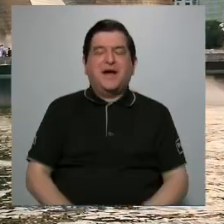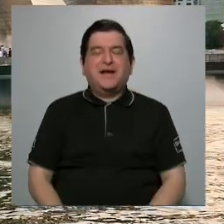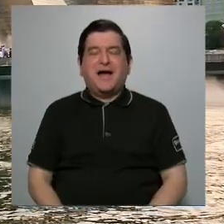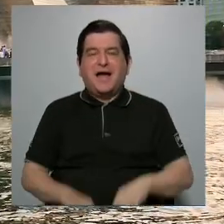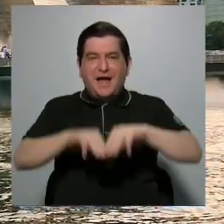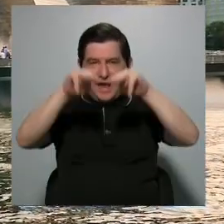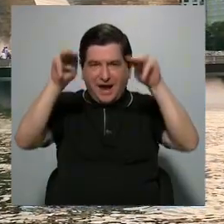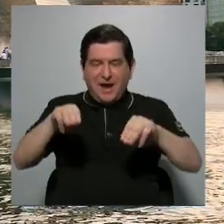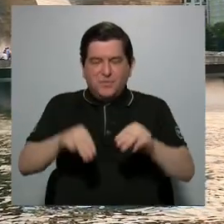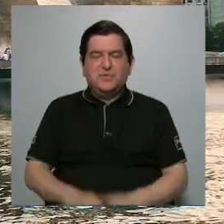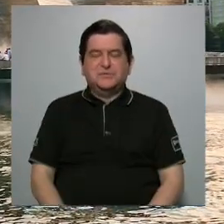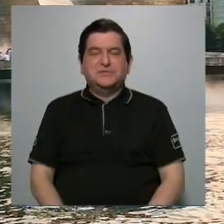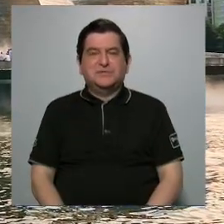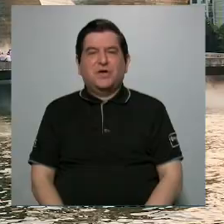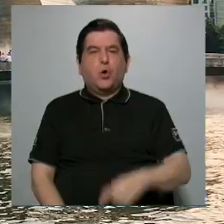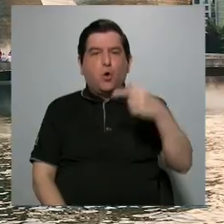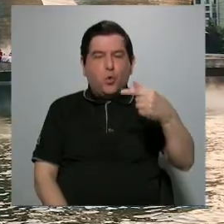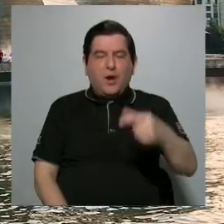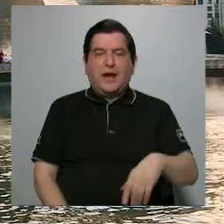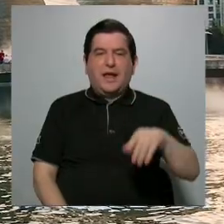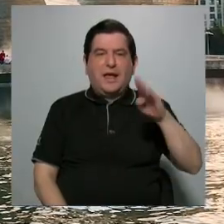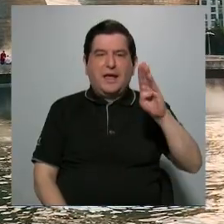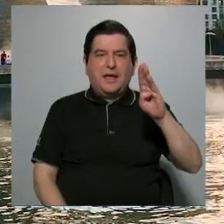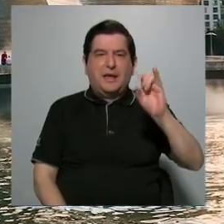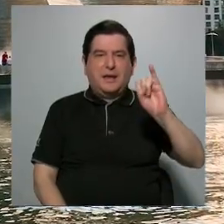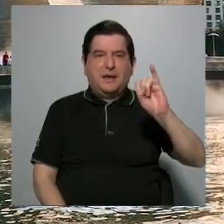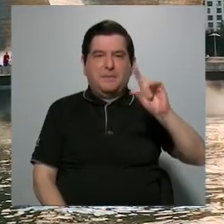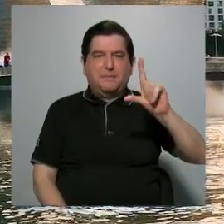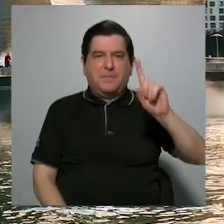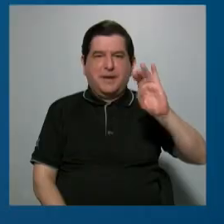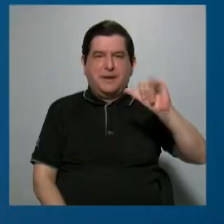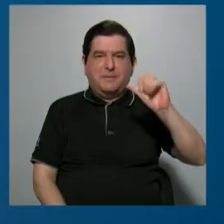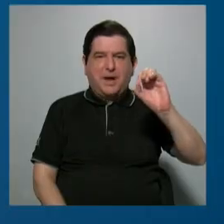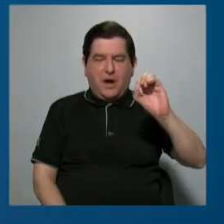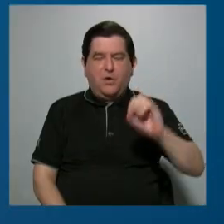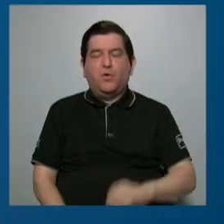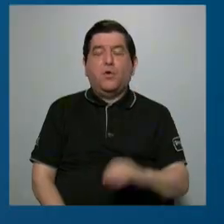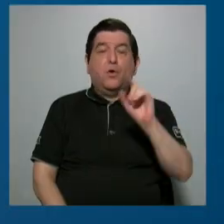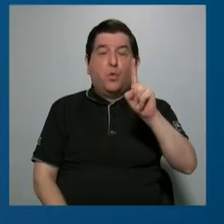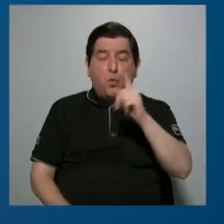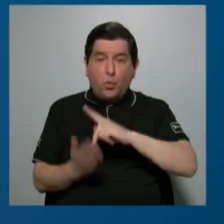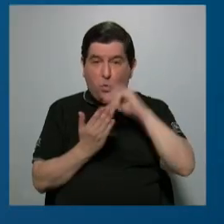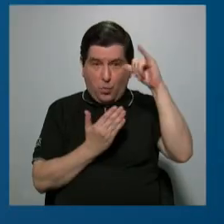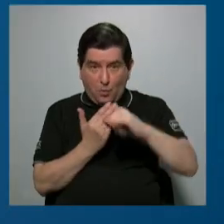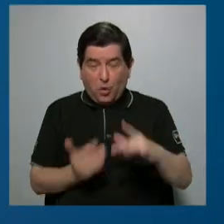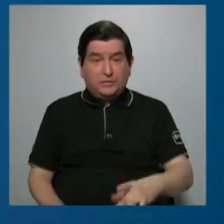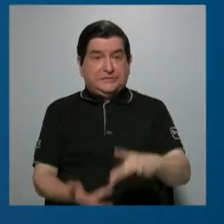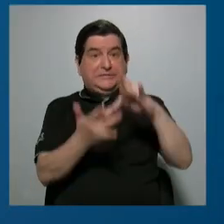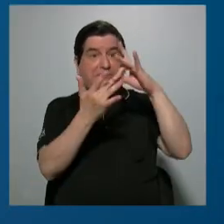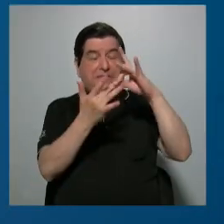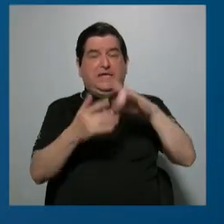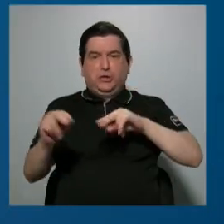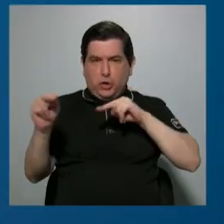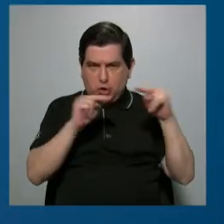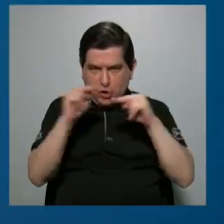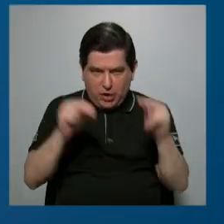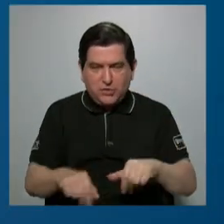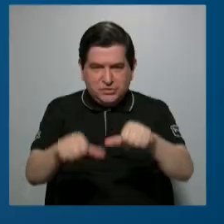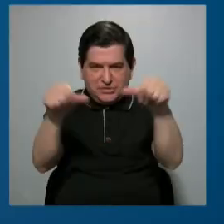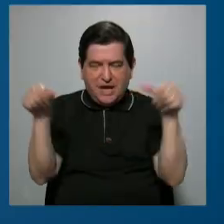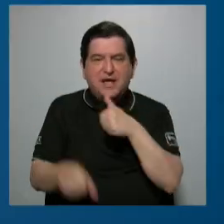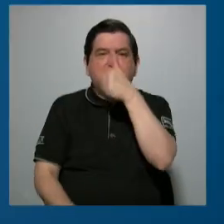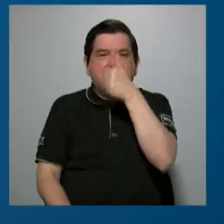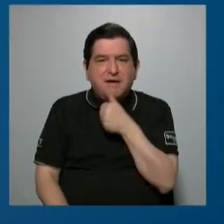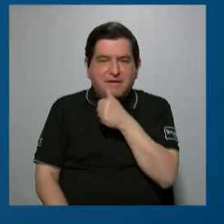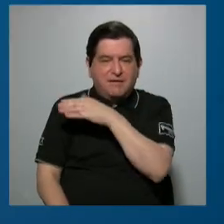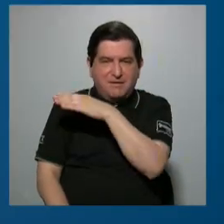es realmente un gran proyecto, pero es un gran proyecto muy particular que pudieron negociar entre el sector privado y